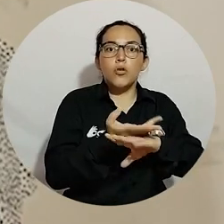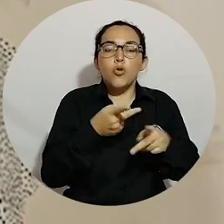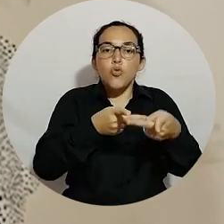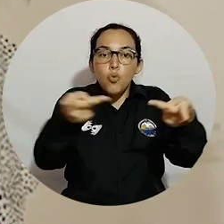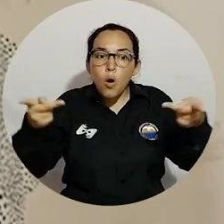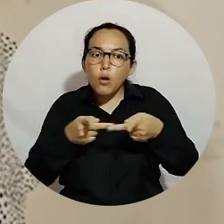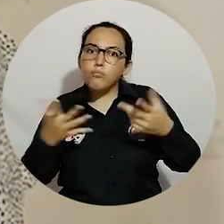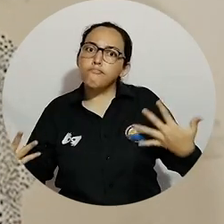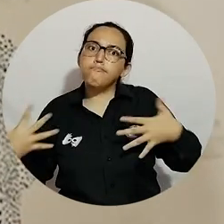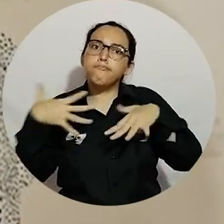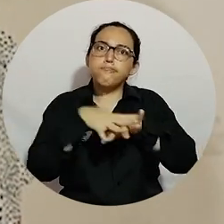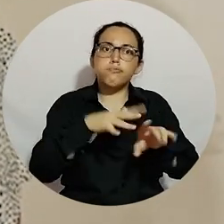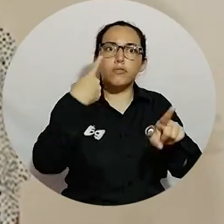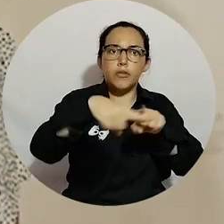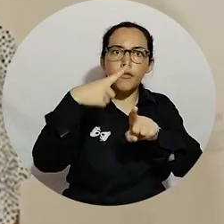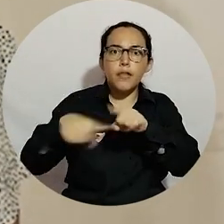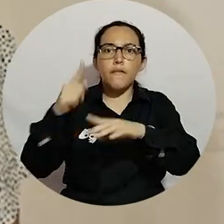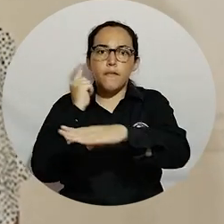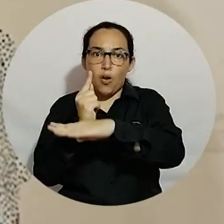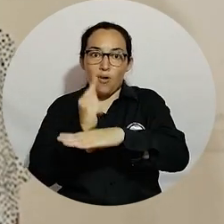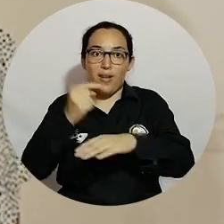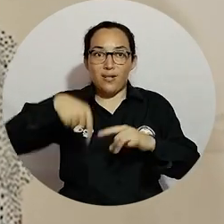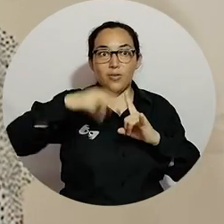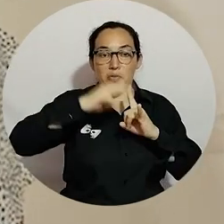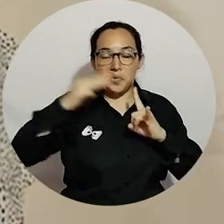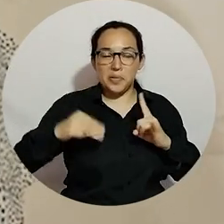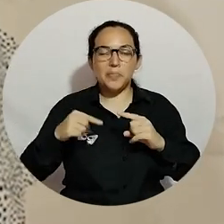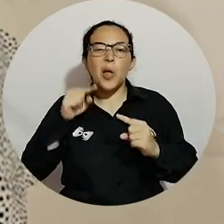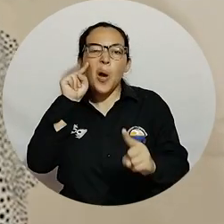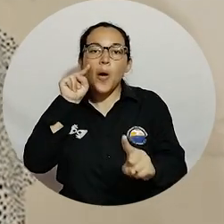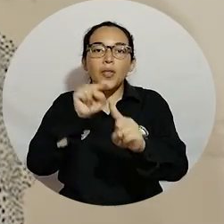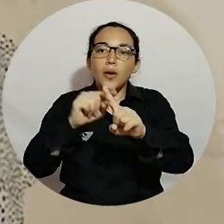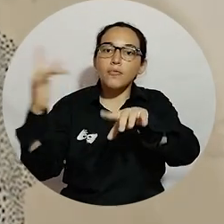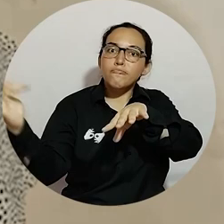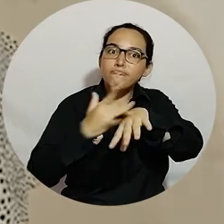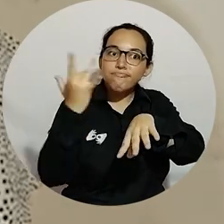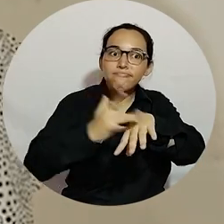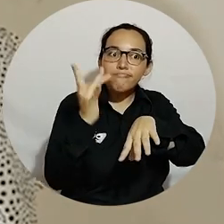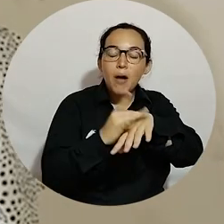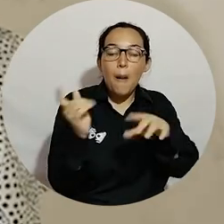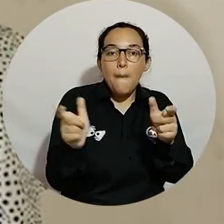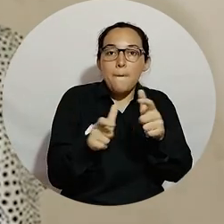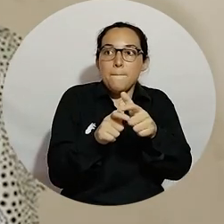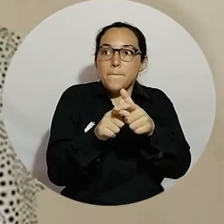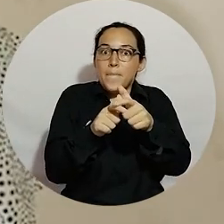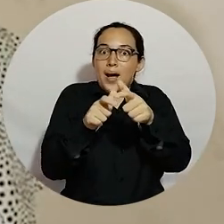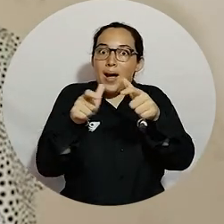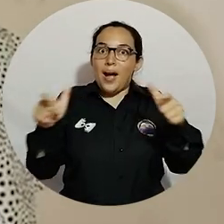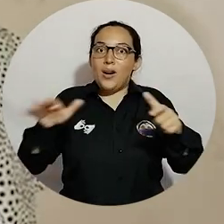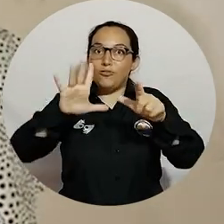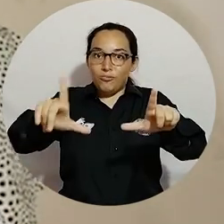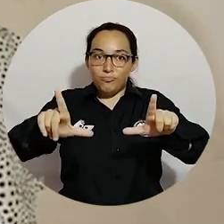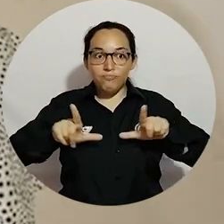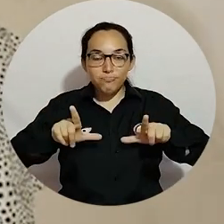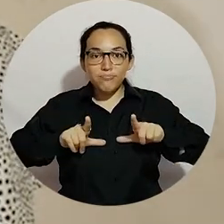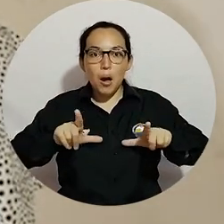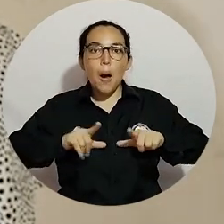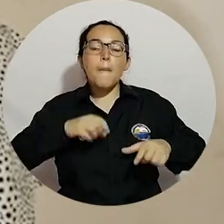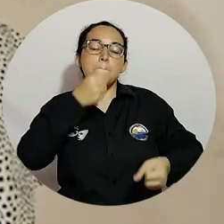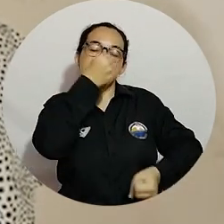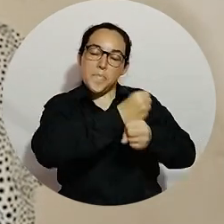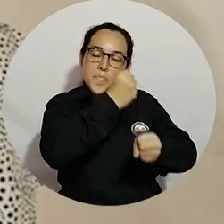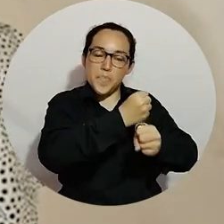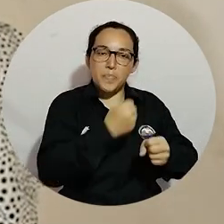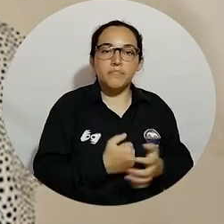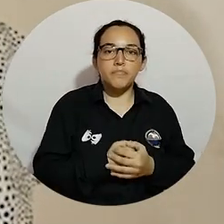de integración entre las diferentes facultades de la universidad, con el fin de estimular el crecimiento de los egresados en el